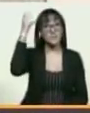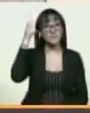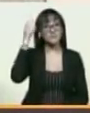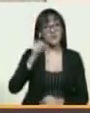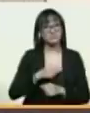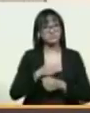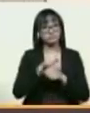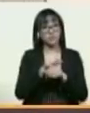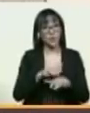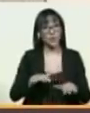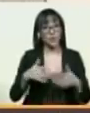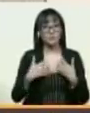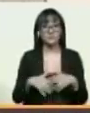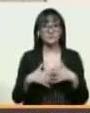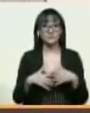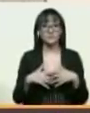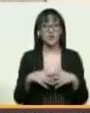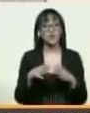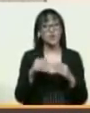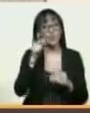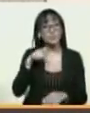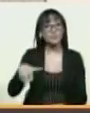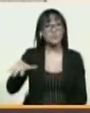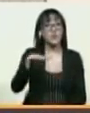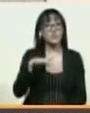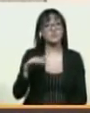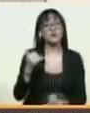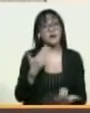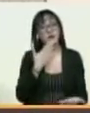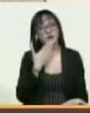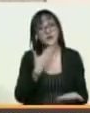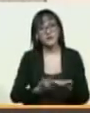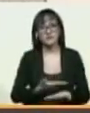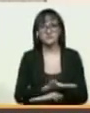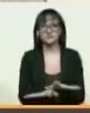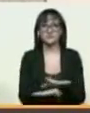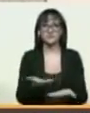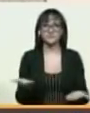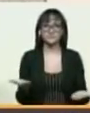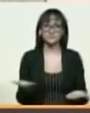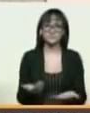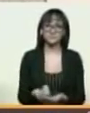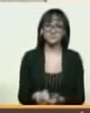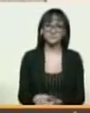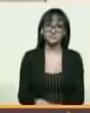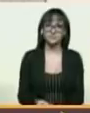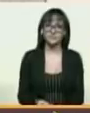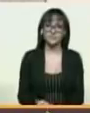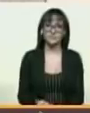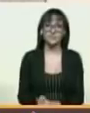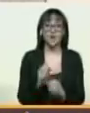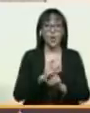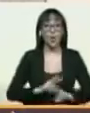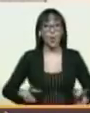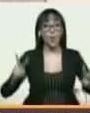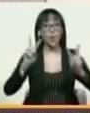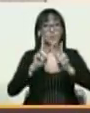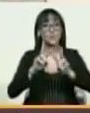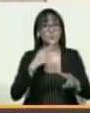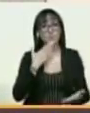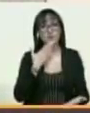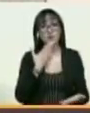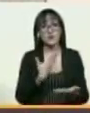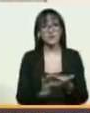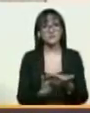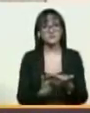potencialidades productivas de todo un pueblo. Así que agradecemos infinitamente a la Organización de Naciones Unidas,